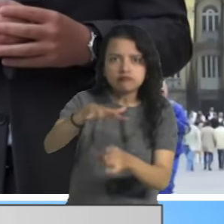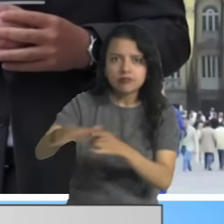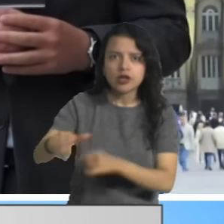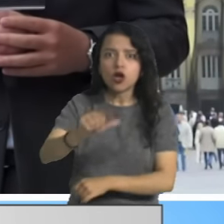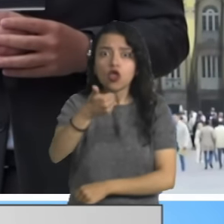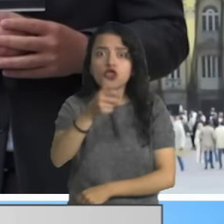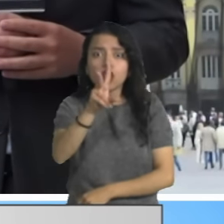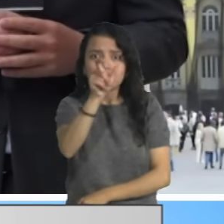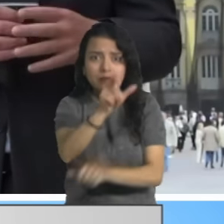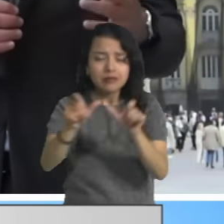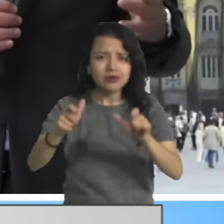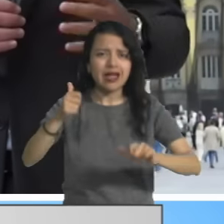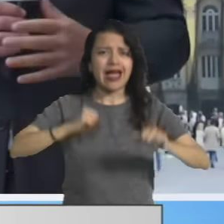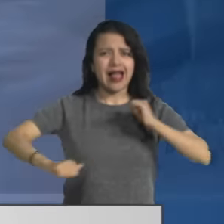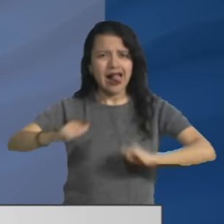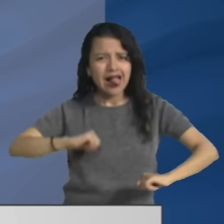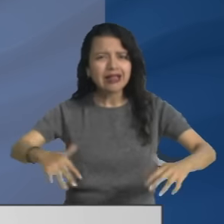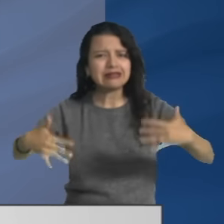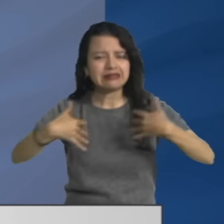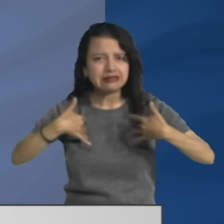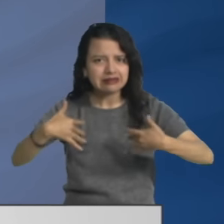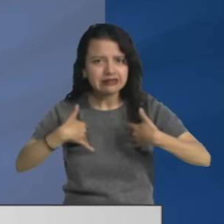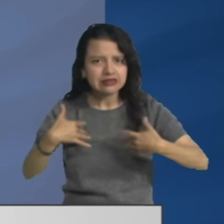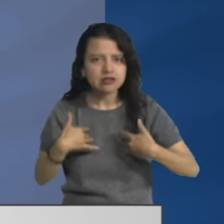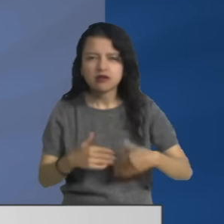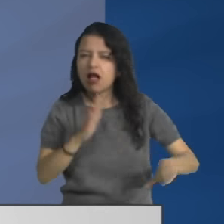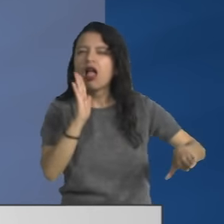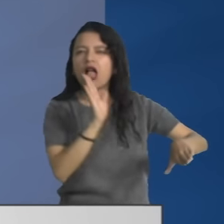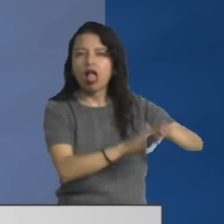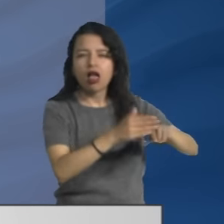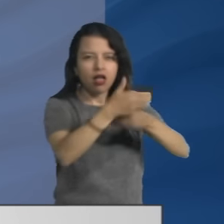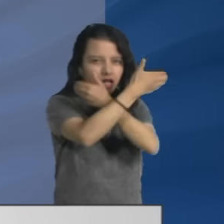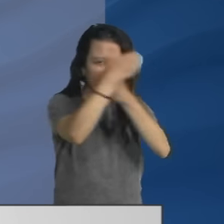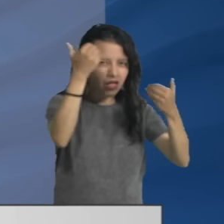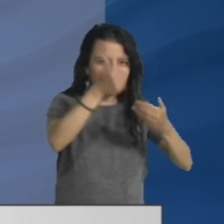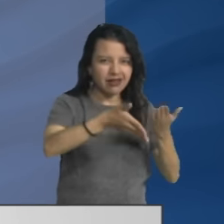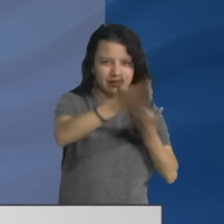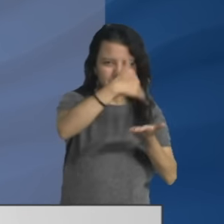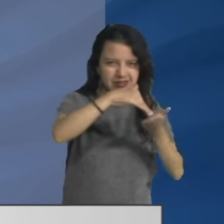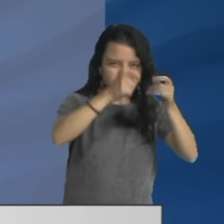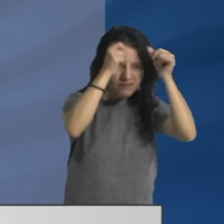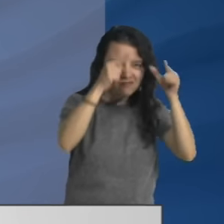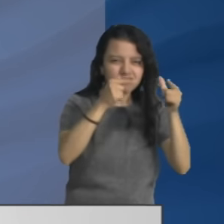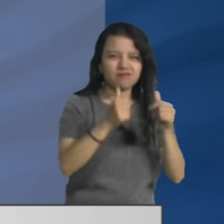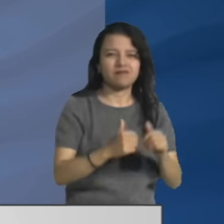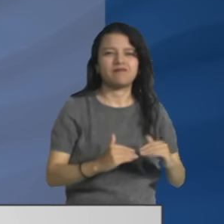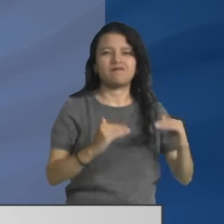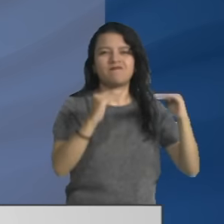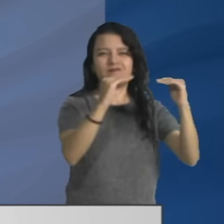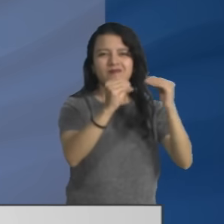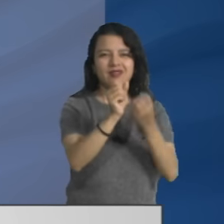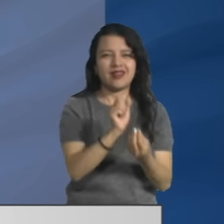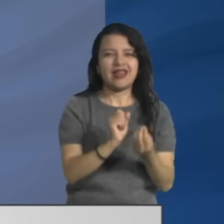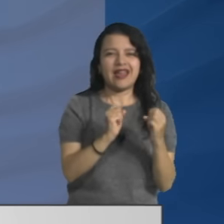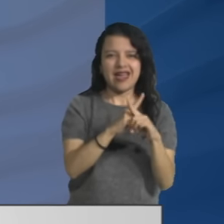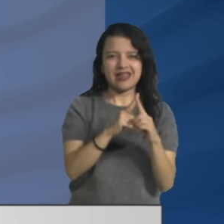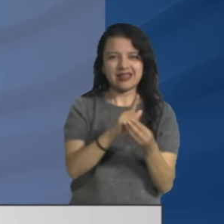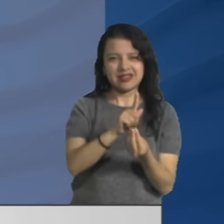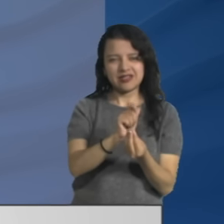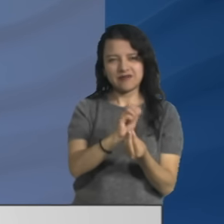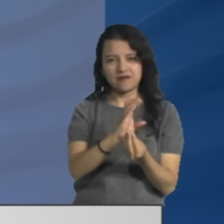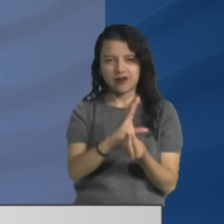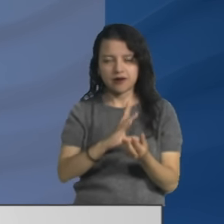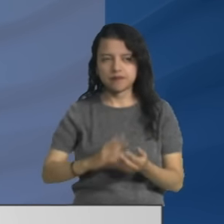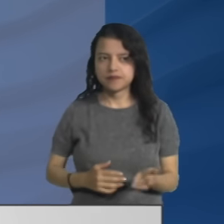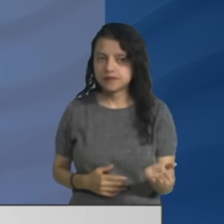resultaron heridas por este ataque, presuntamente del Estado Mayor Central de las disidencias FARC. Una tragedia que se presentó en zona